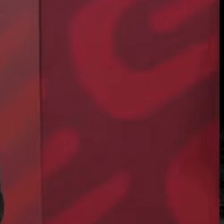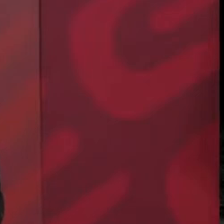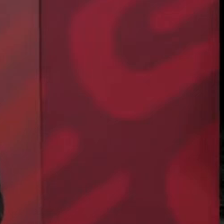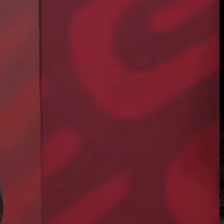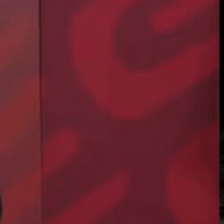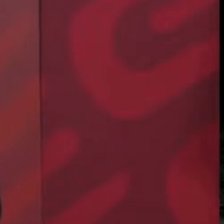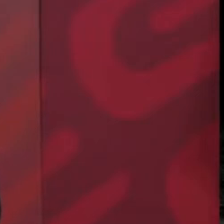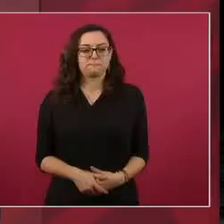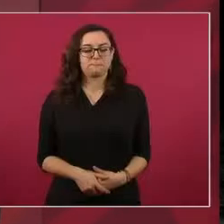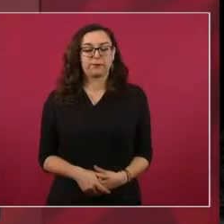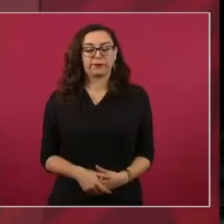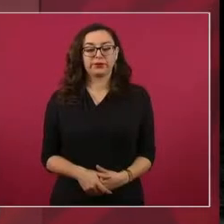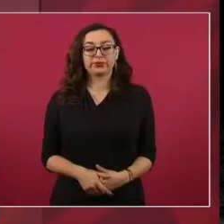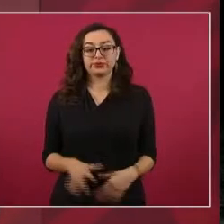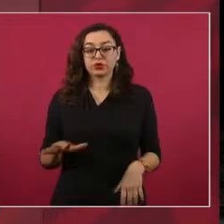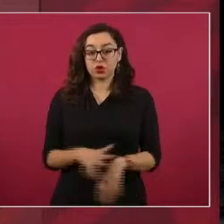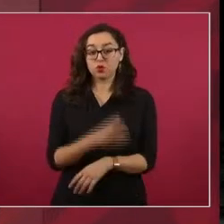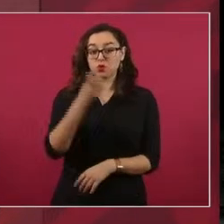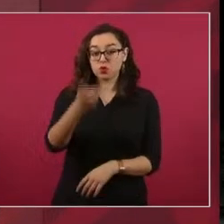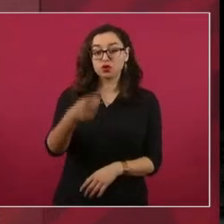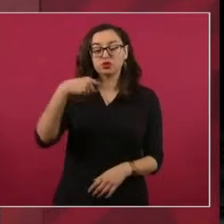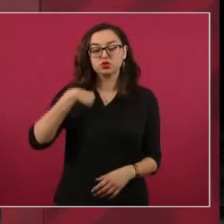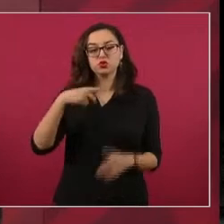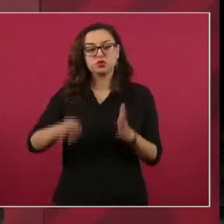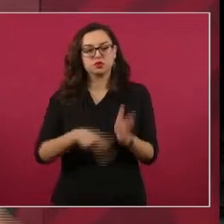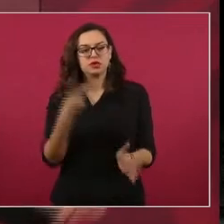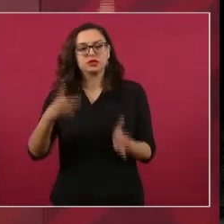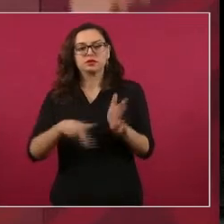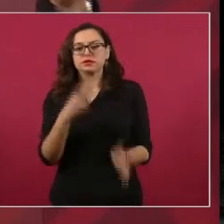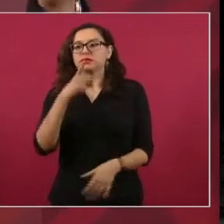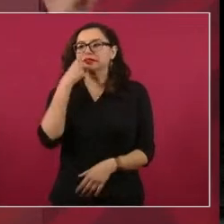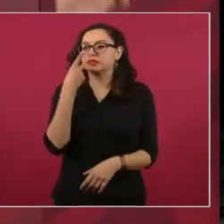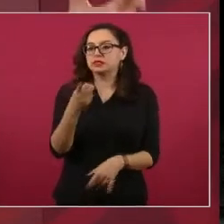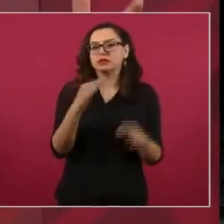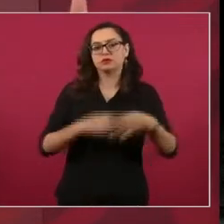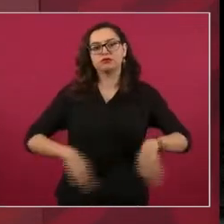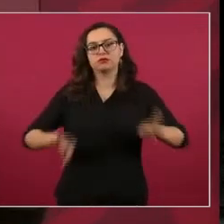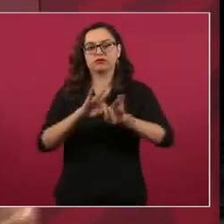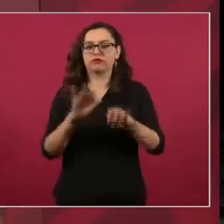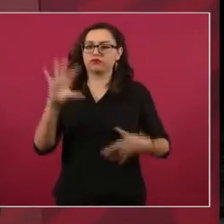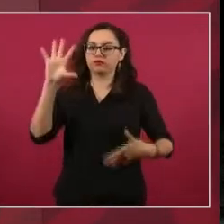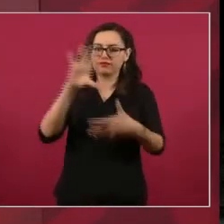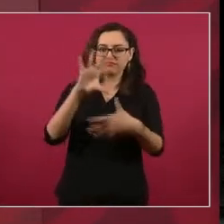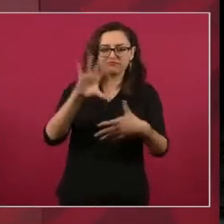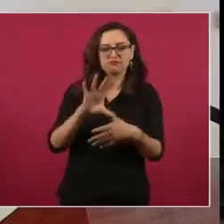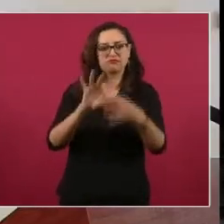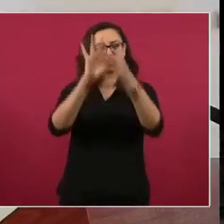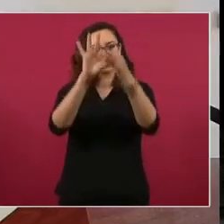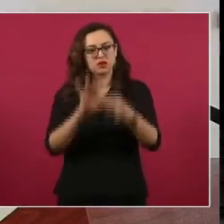con respecto a las autonomías de los países posee una región fuerte